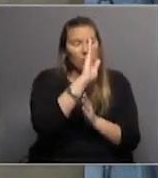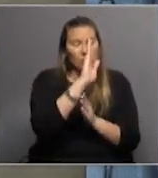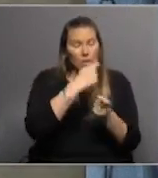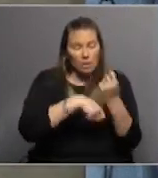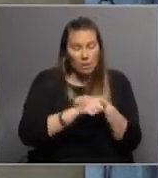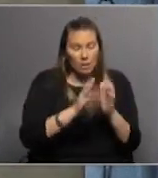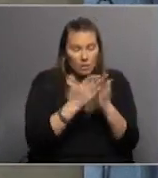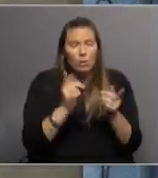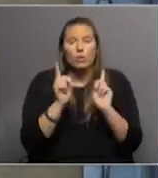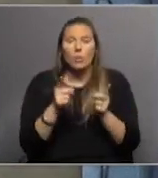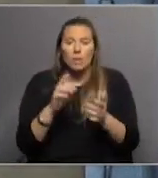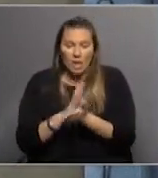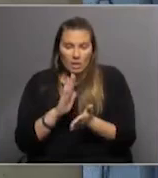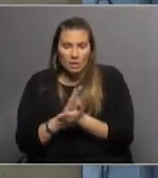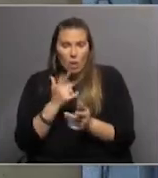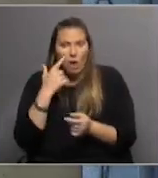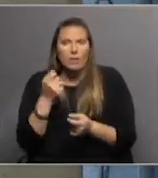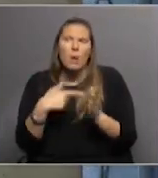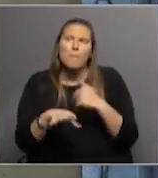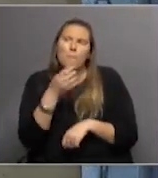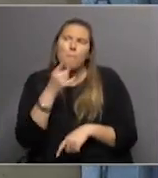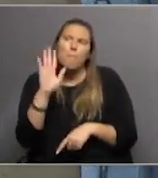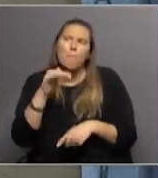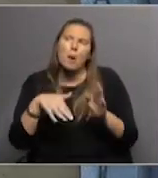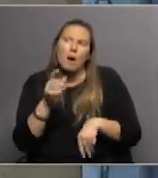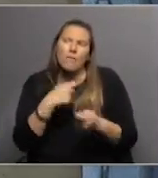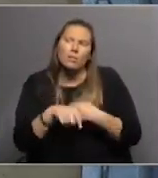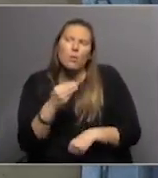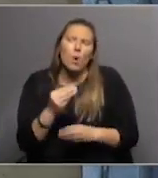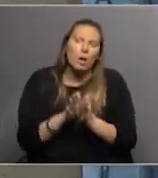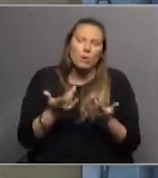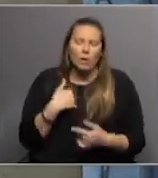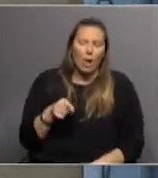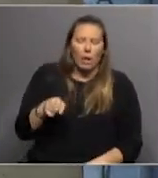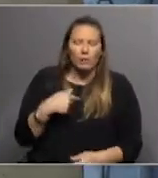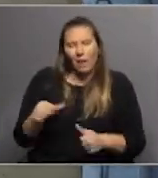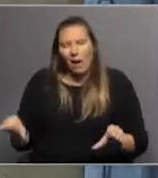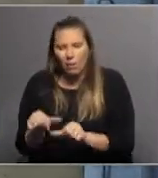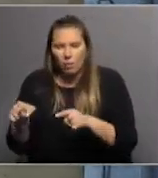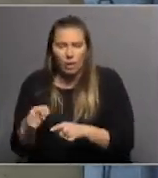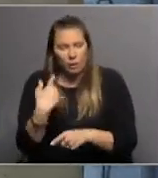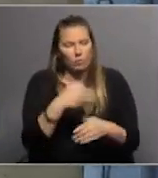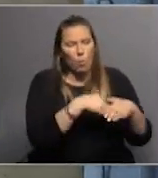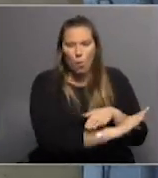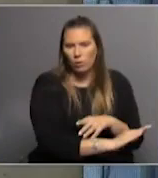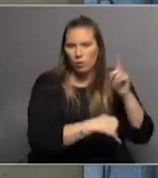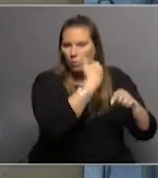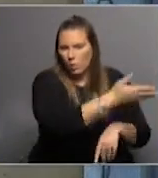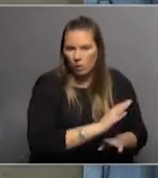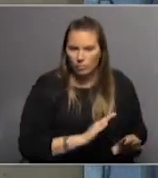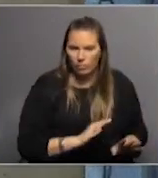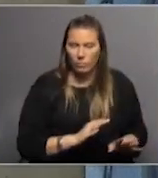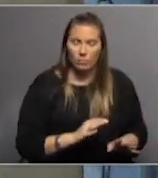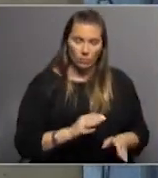porque sería sacarse el 5 de oro. ¿Qué se va a vender? ¿Este libro se va a vender? Sí, se va a vender. Entonces, no publico el otro que no se va a